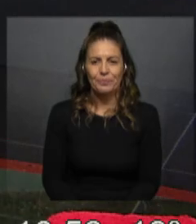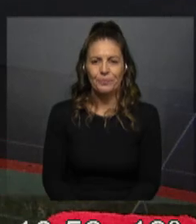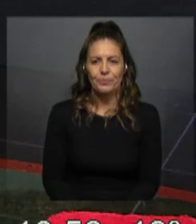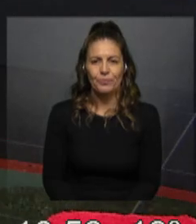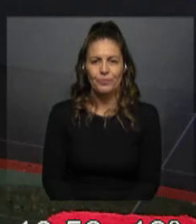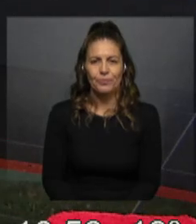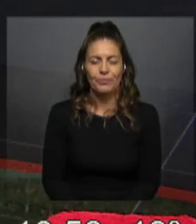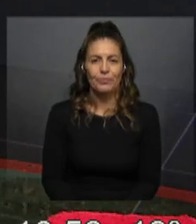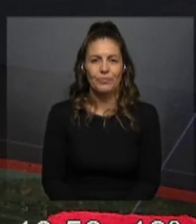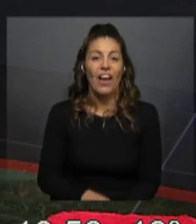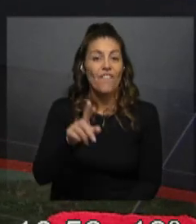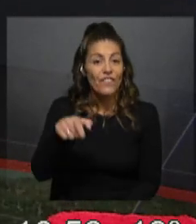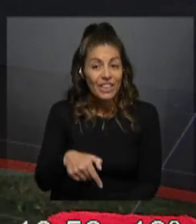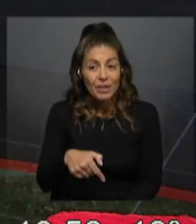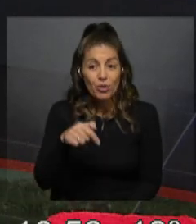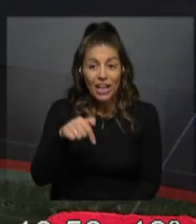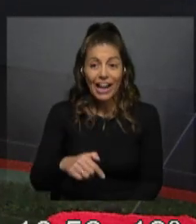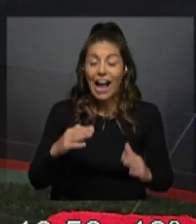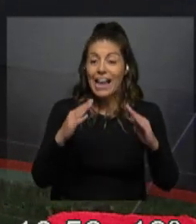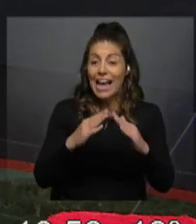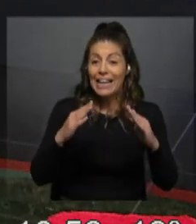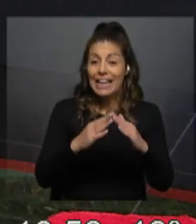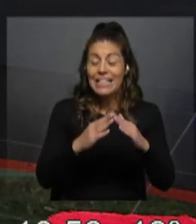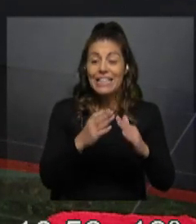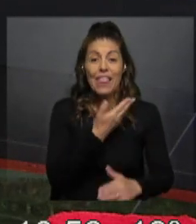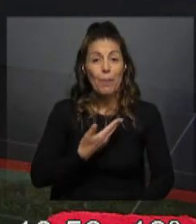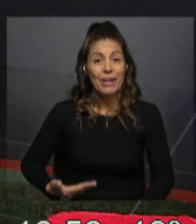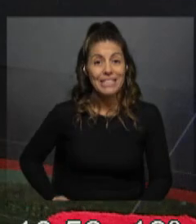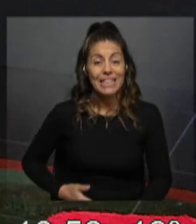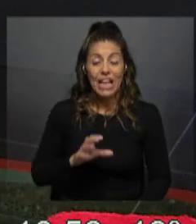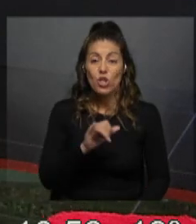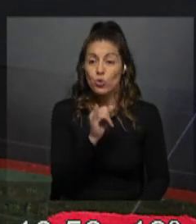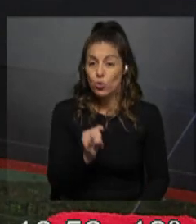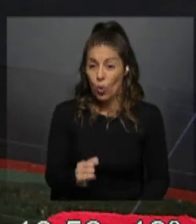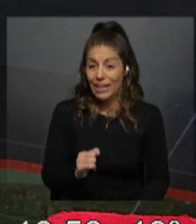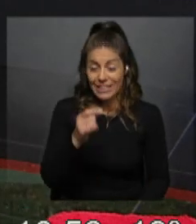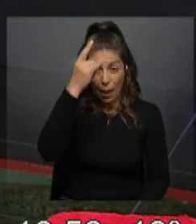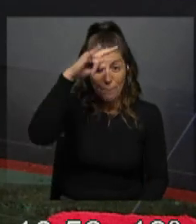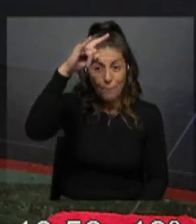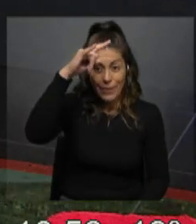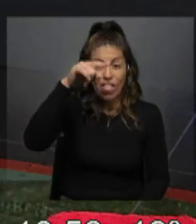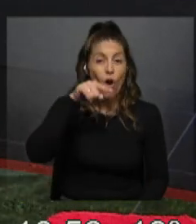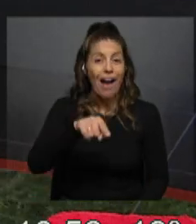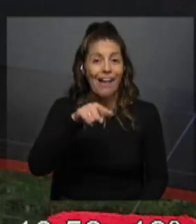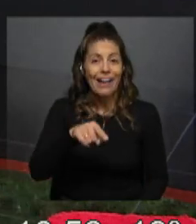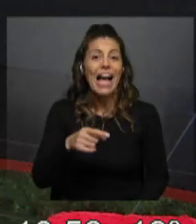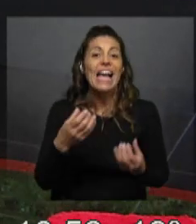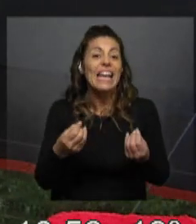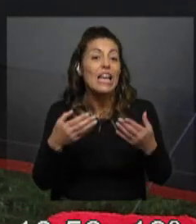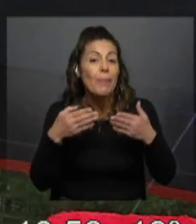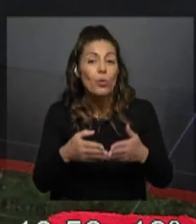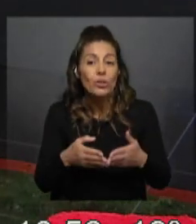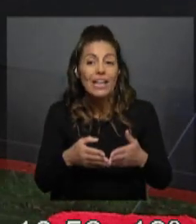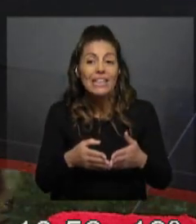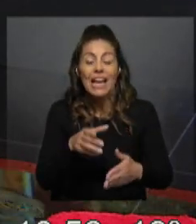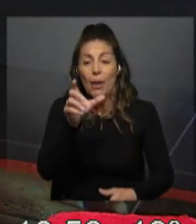querido compañero, no. Vinimos hasta la casa del presidente, a la residencia de Suárez y Reyes. Estamos parados aquí. ¿Qué le preguntaría a la gente? Vinimos a